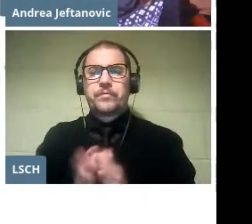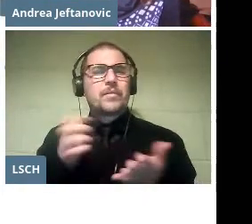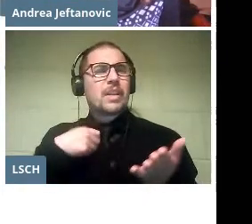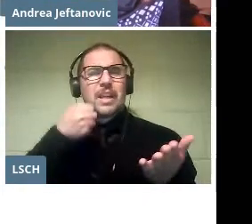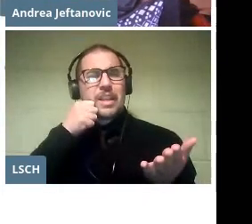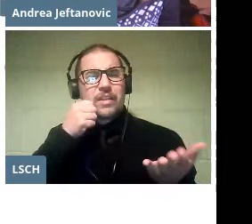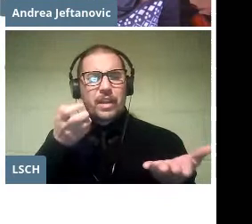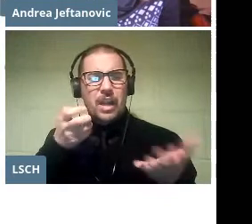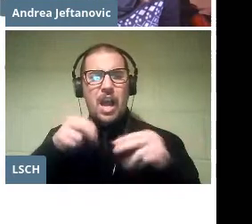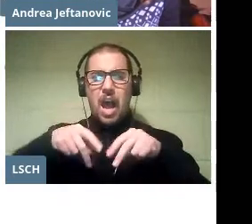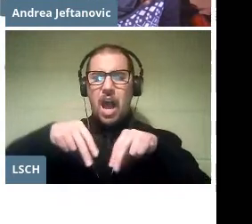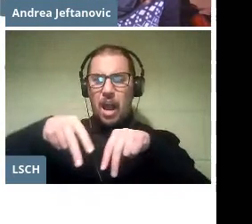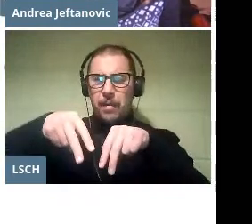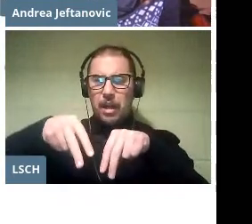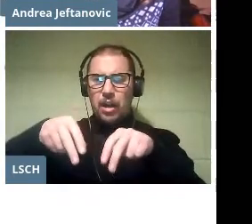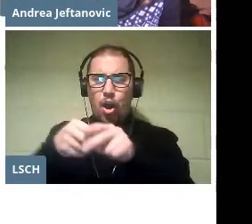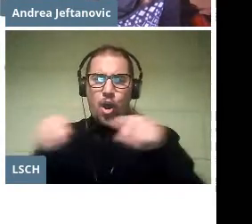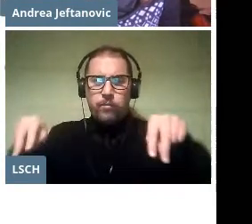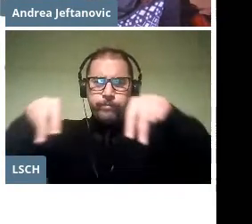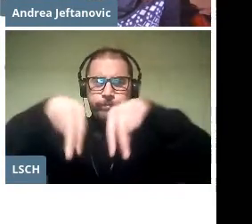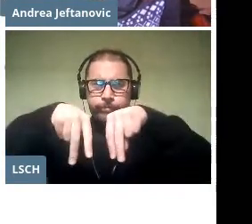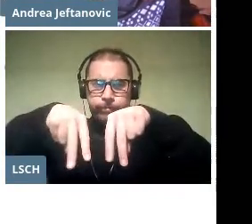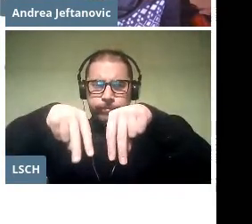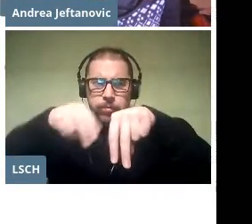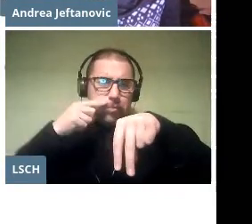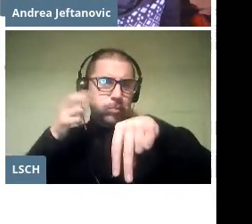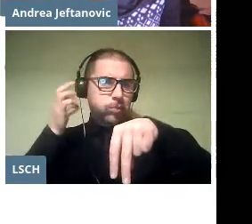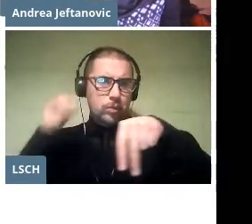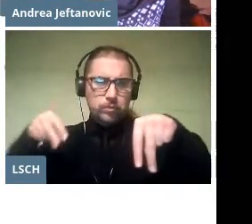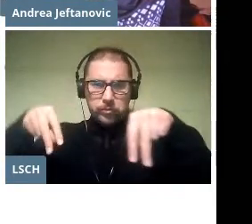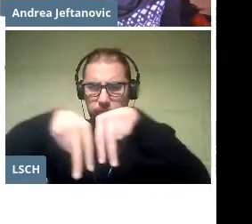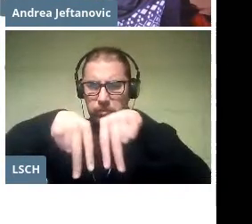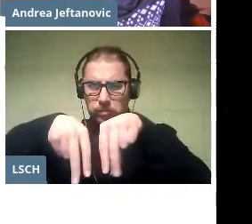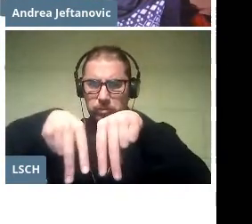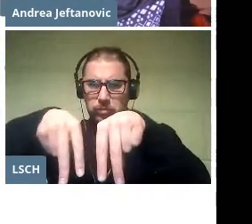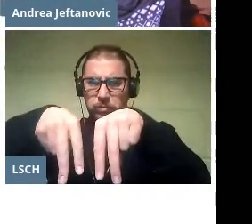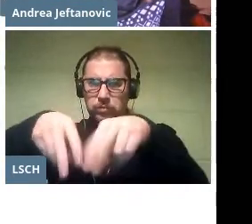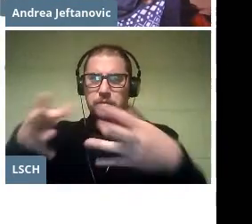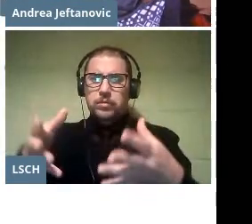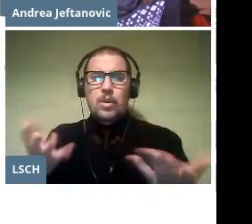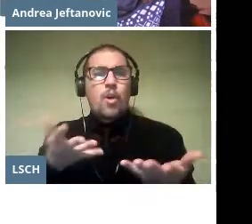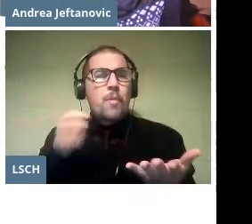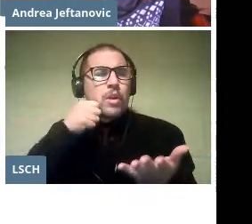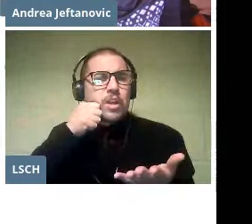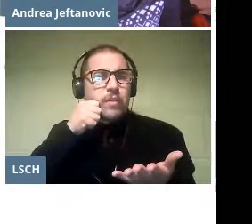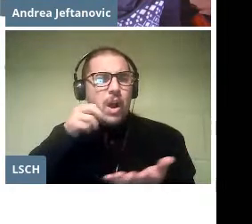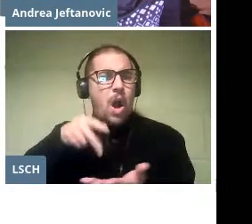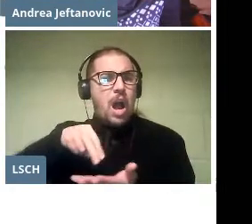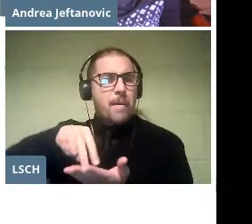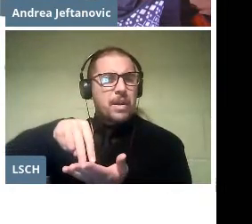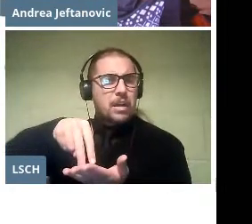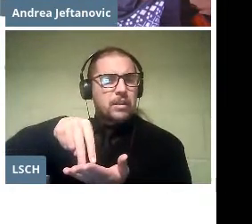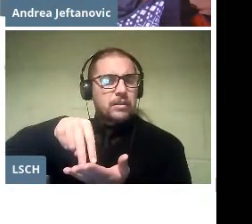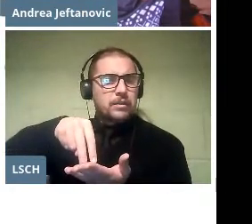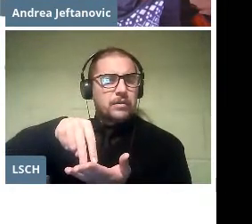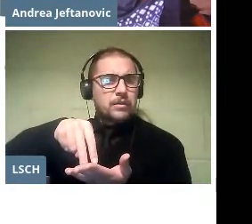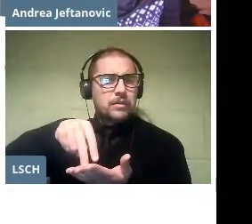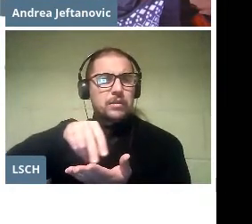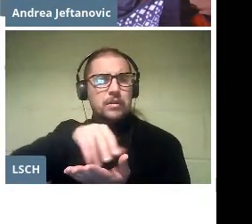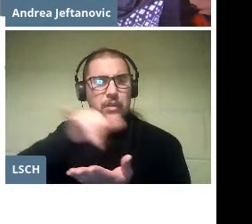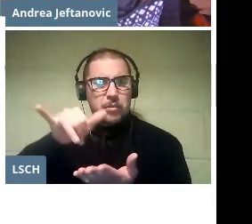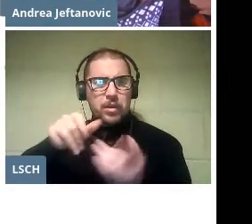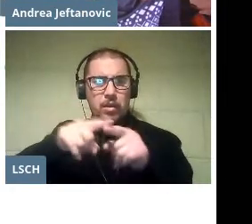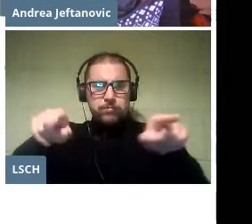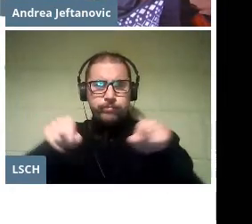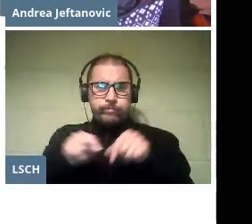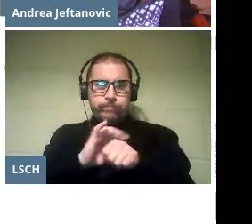significa caminar con otros, con otras? ¿Cómo se ha resignificado el acto de caminar luego del encierro por